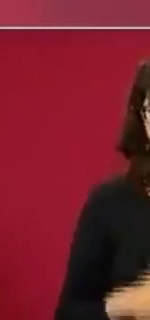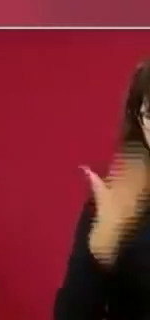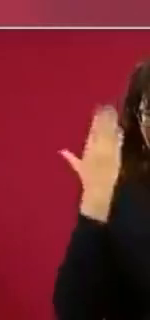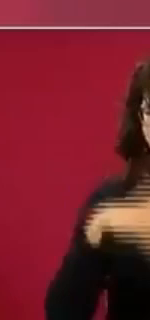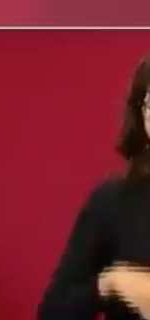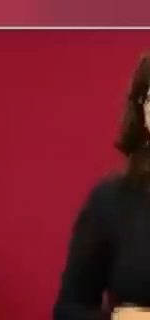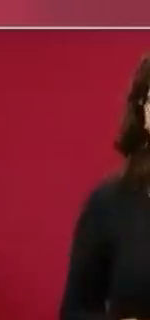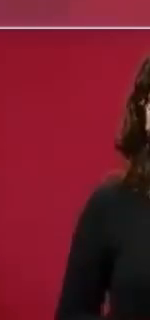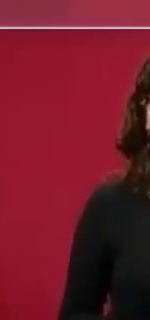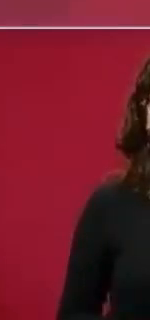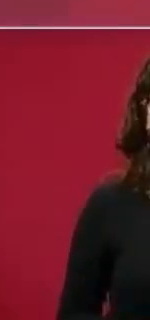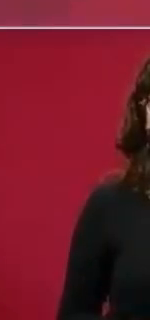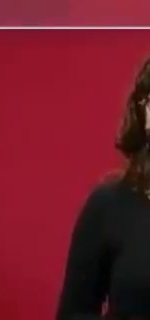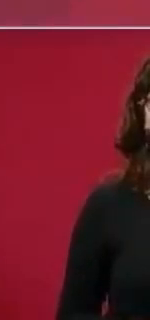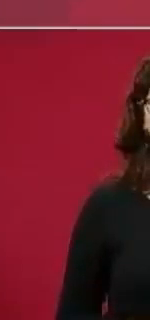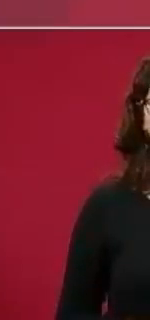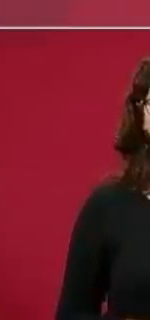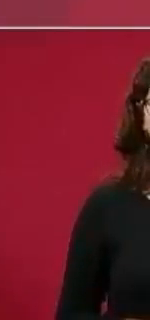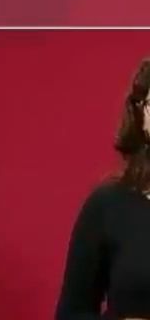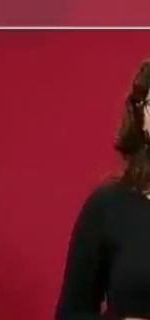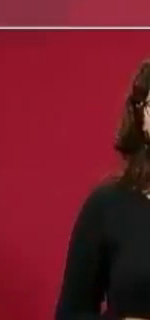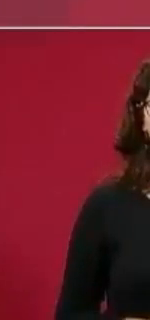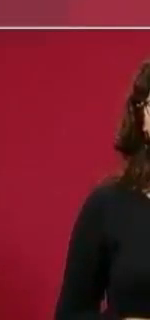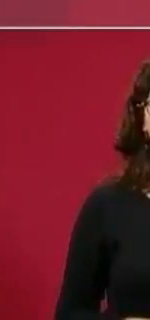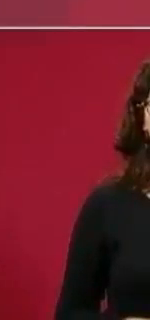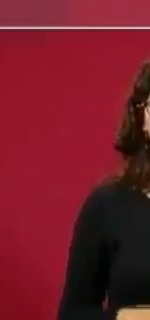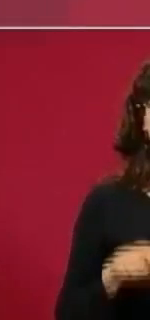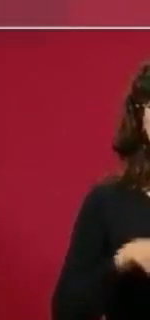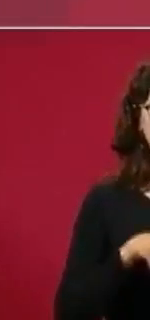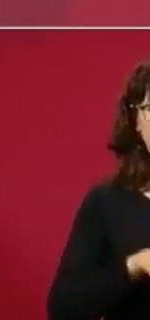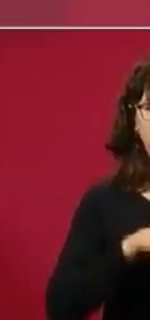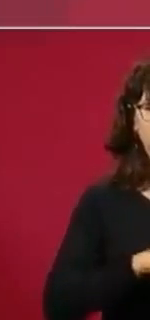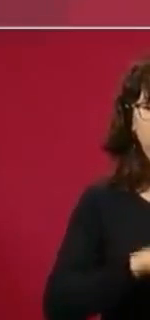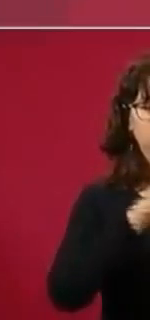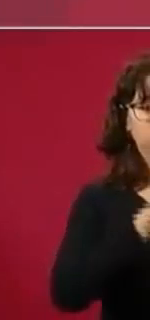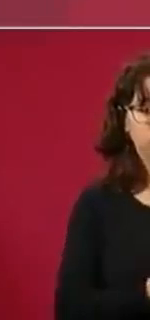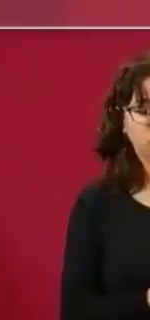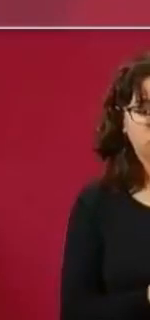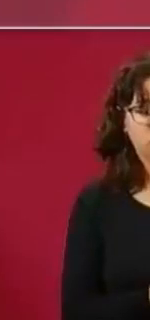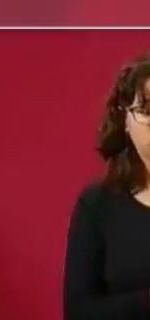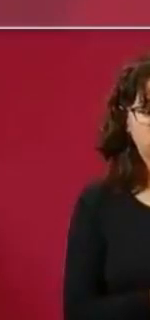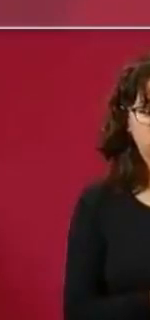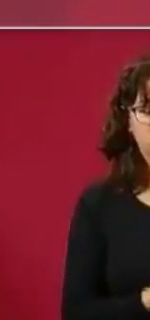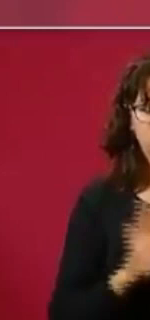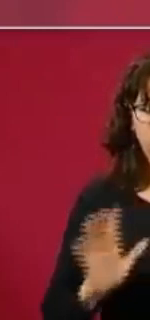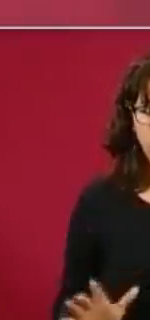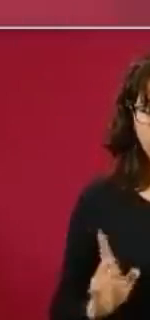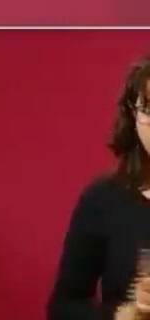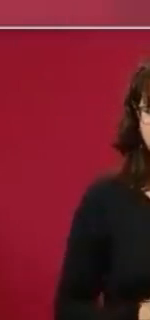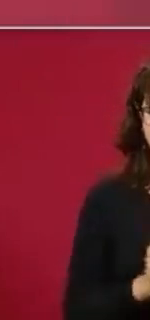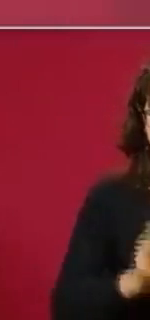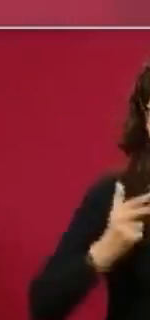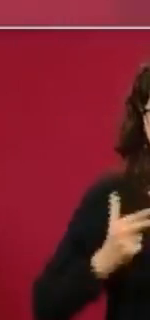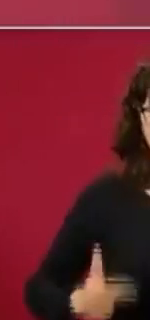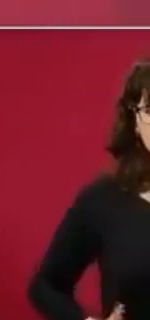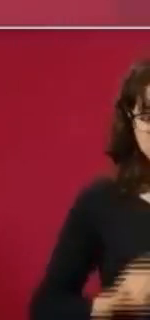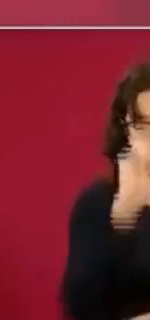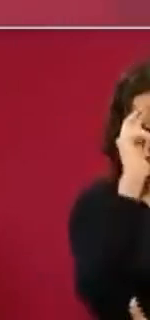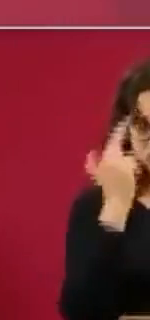y que ahí se establece de que no se deben de violar los derechos